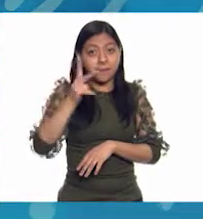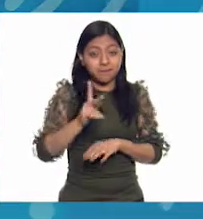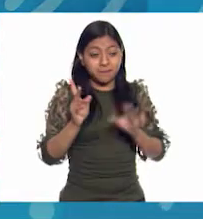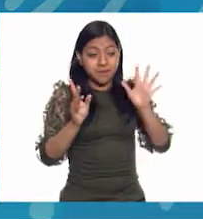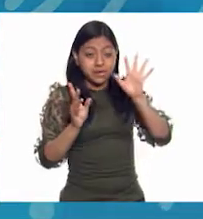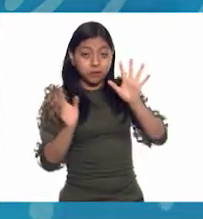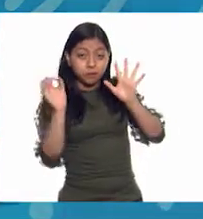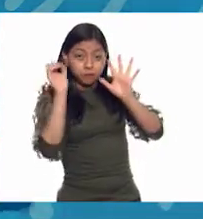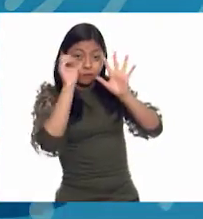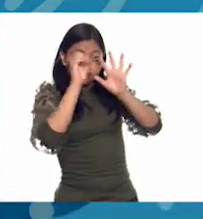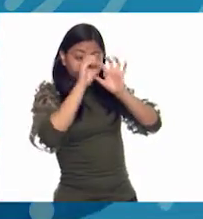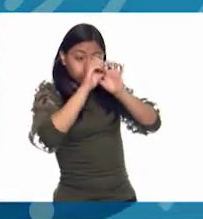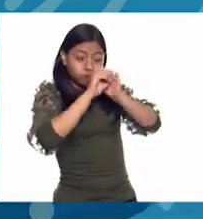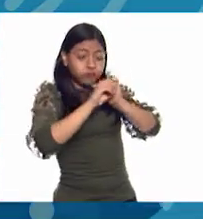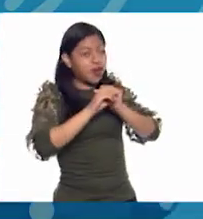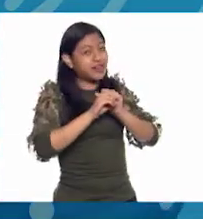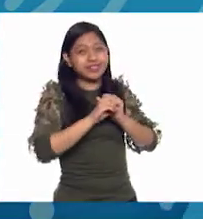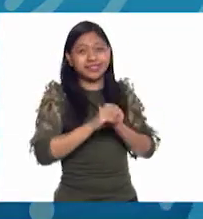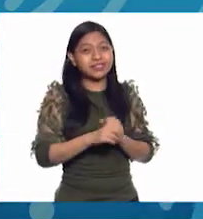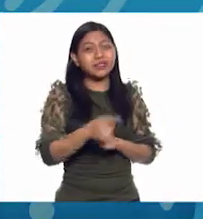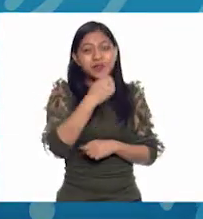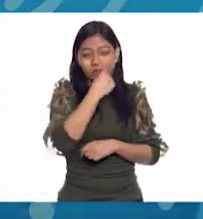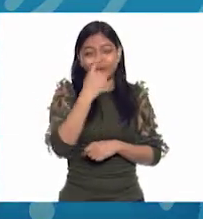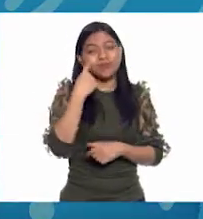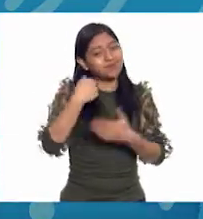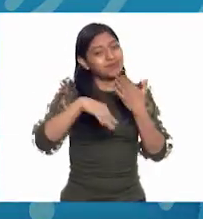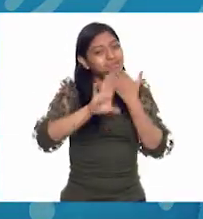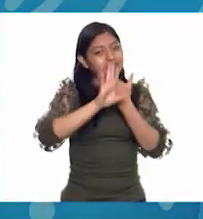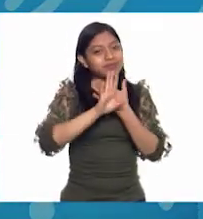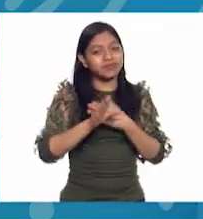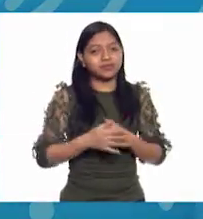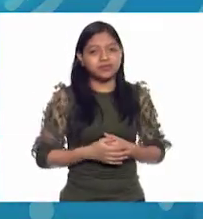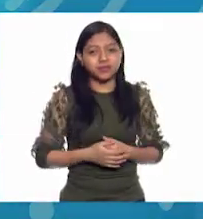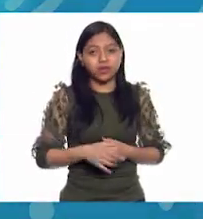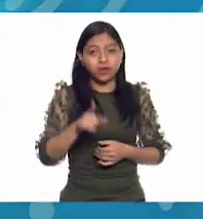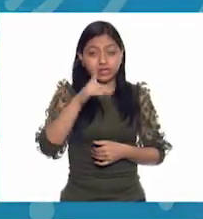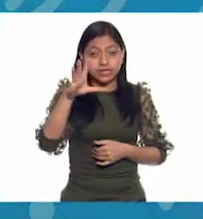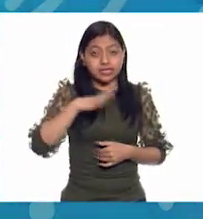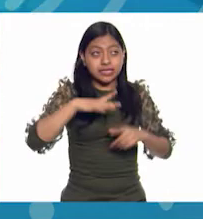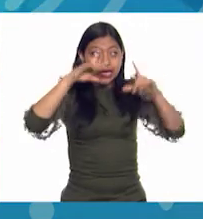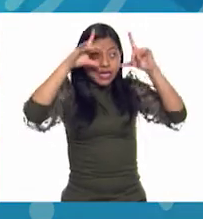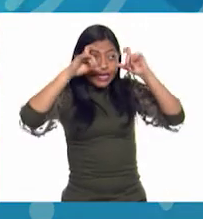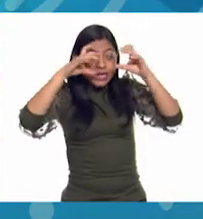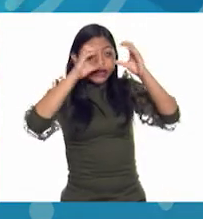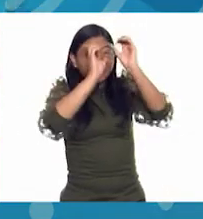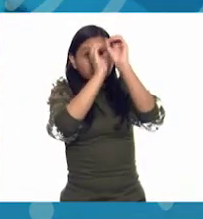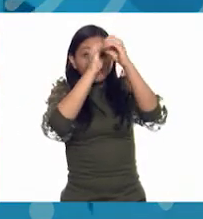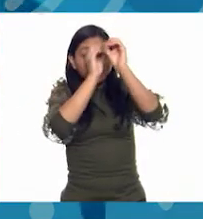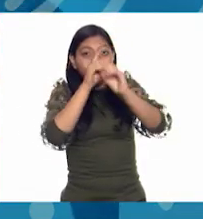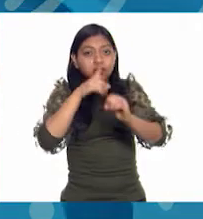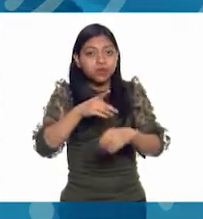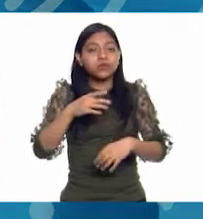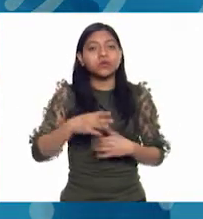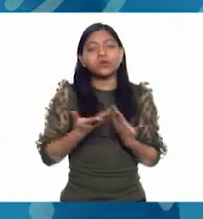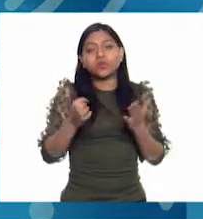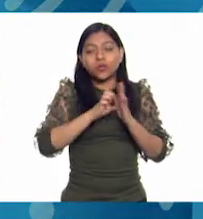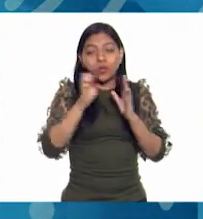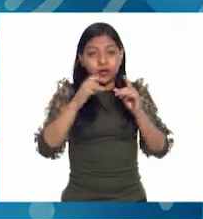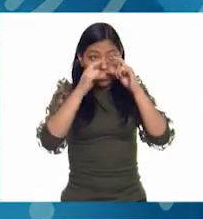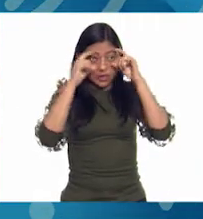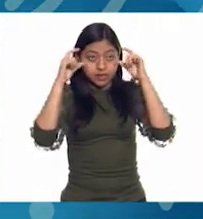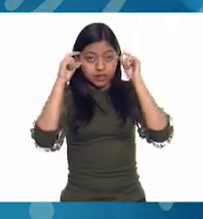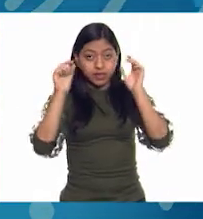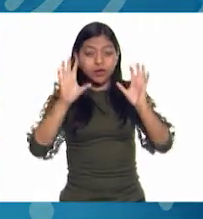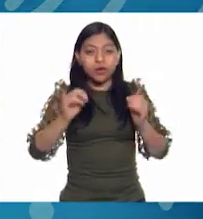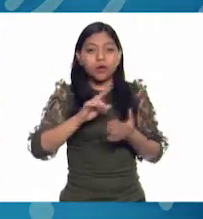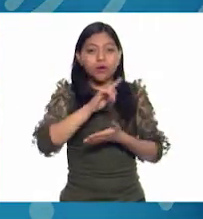suficiente. Nos puede quemar la retina. Entonces, si tienen cámaras, telescopios, etcétera, nunca, si no tienen los filtros adecuados, nunca